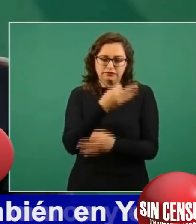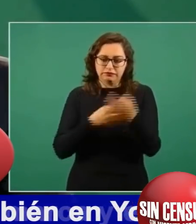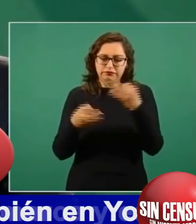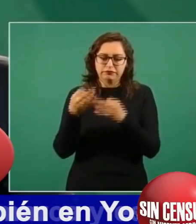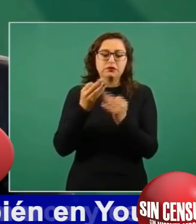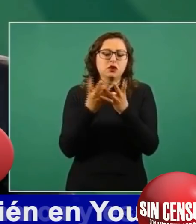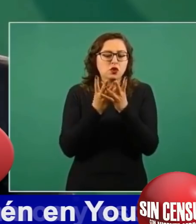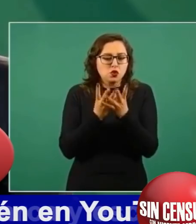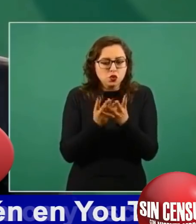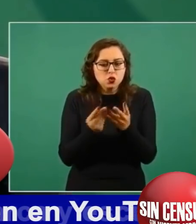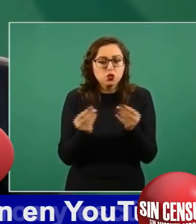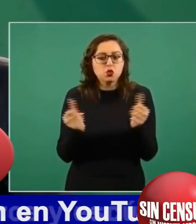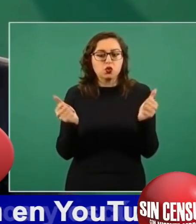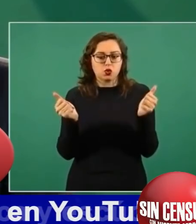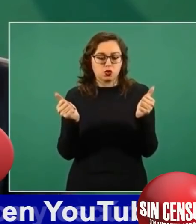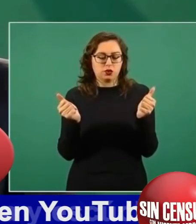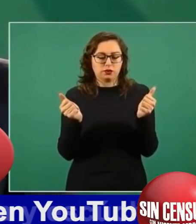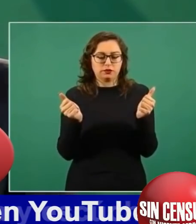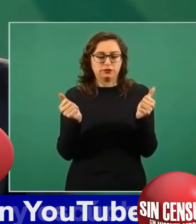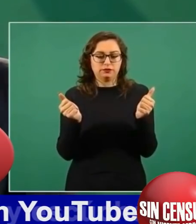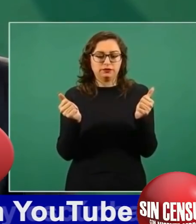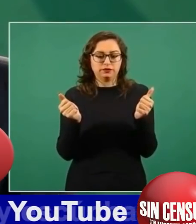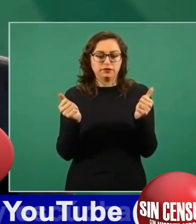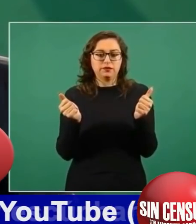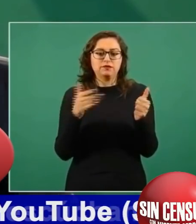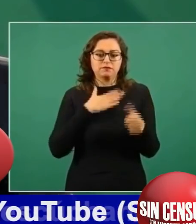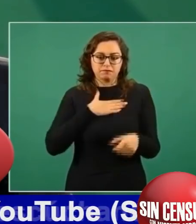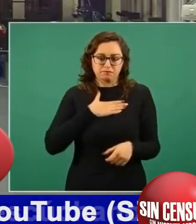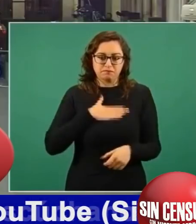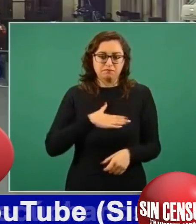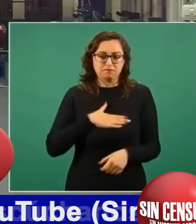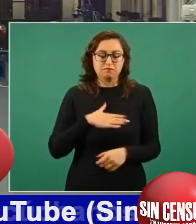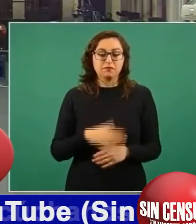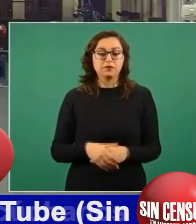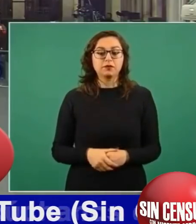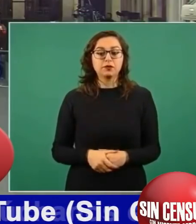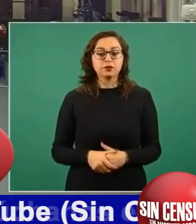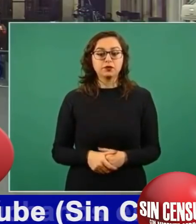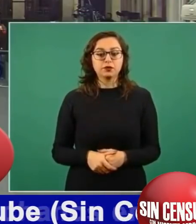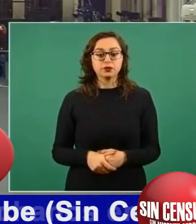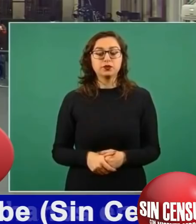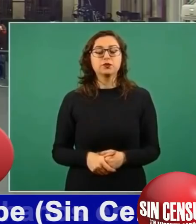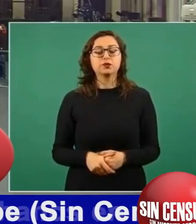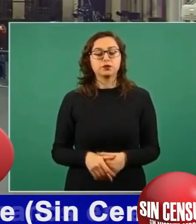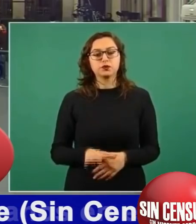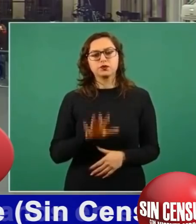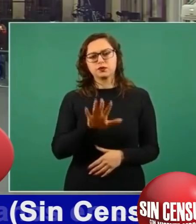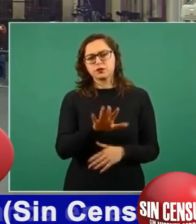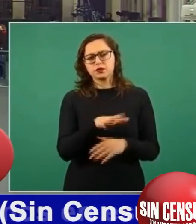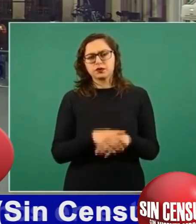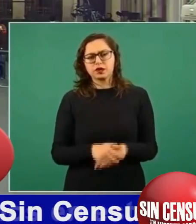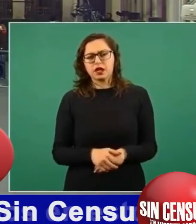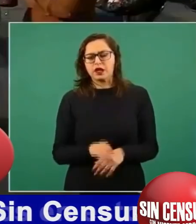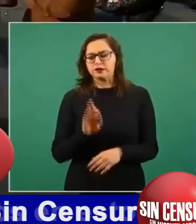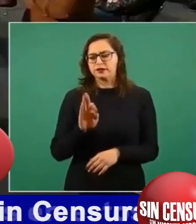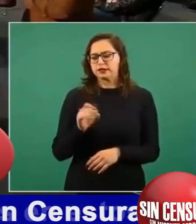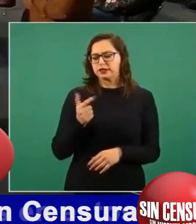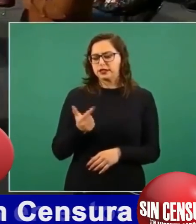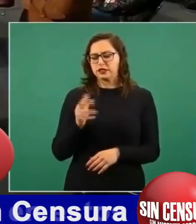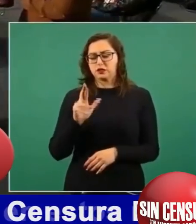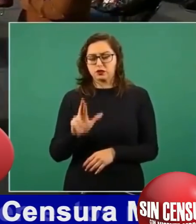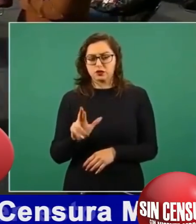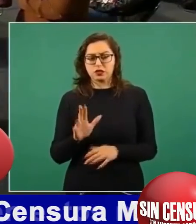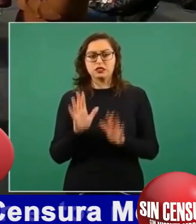y se imparta justicia. Hay particularmente, presidente, la Fiscalía General de la República ya